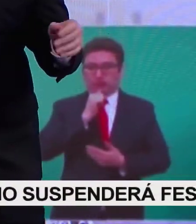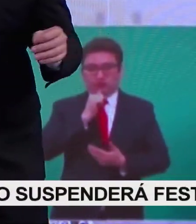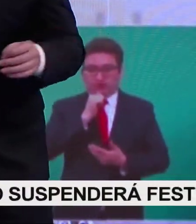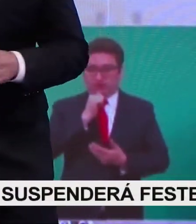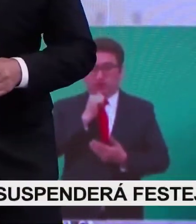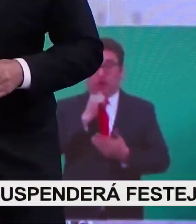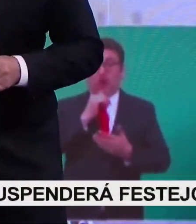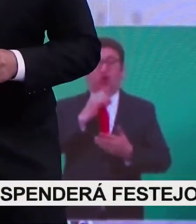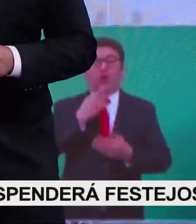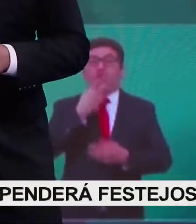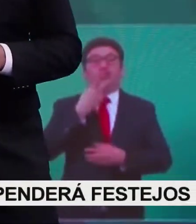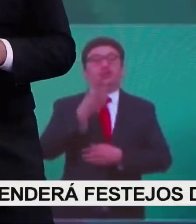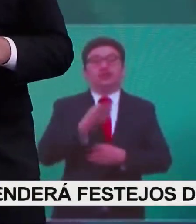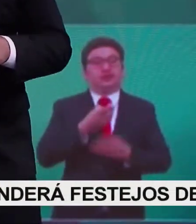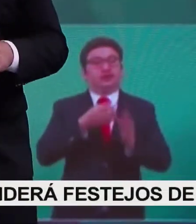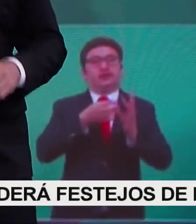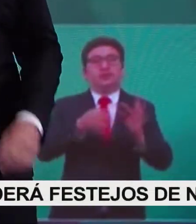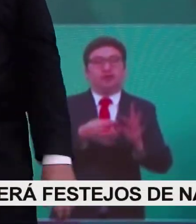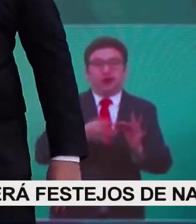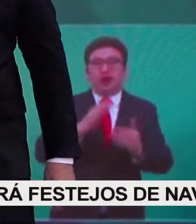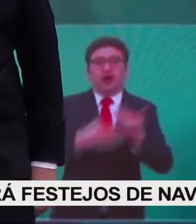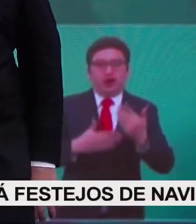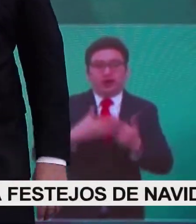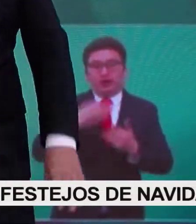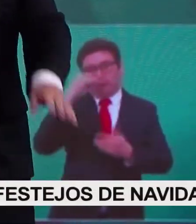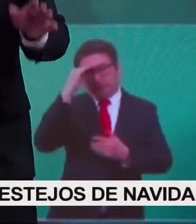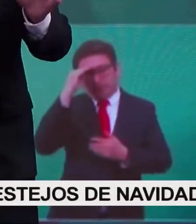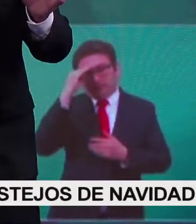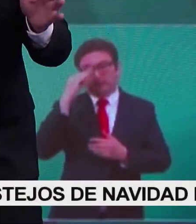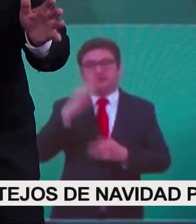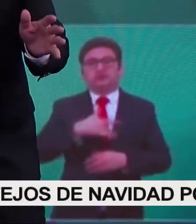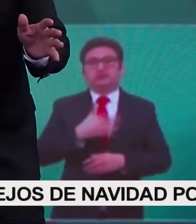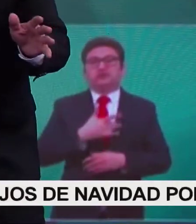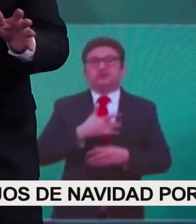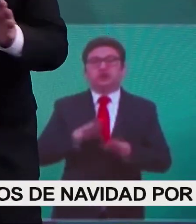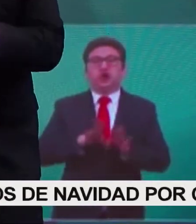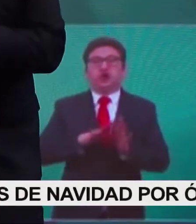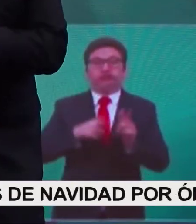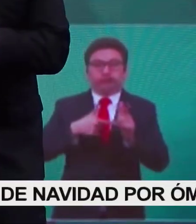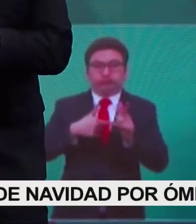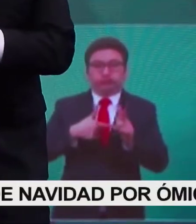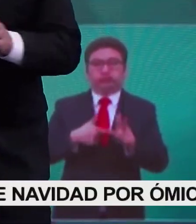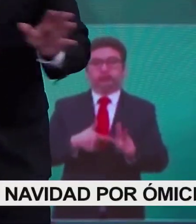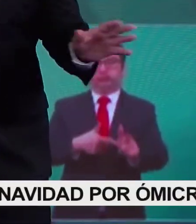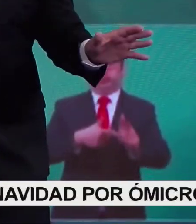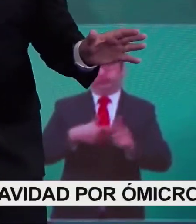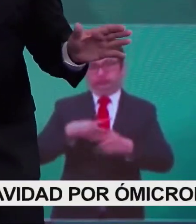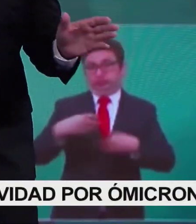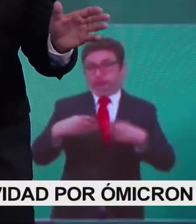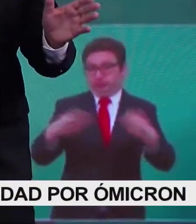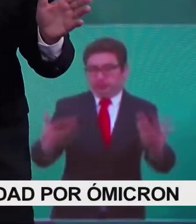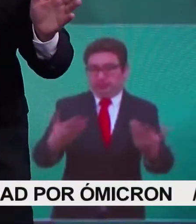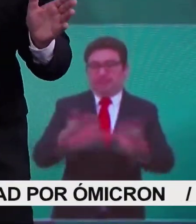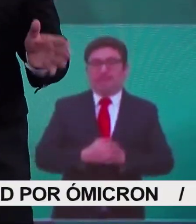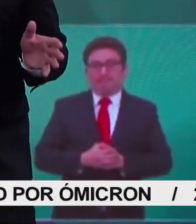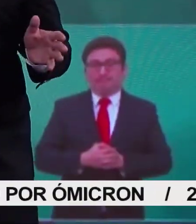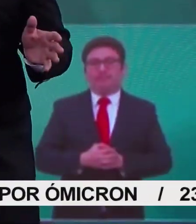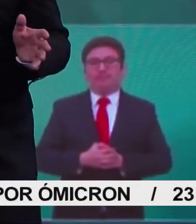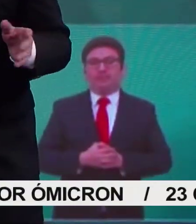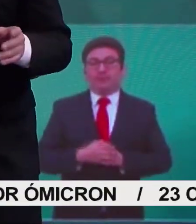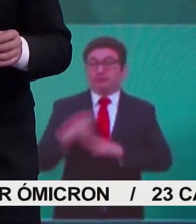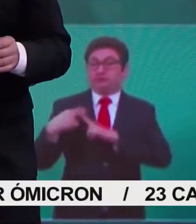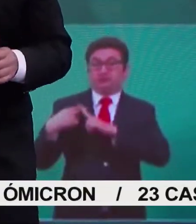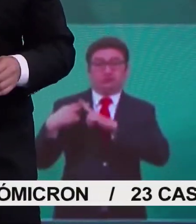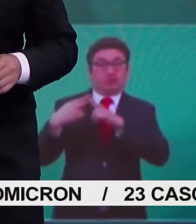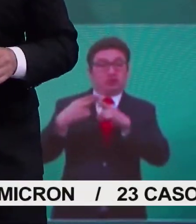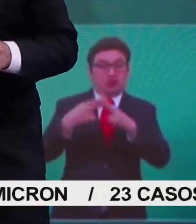y la confusión en la pandemia aquí en Al Buen Entendedor. No, no se preocupe. Esto no consiste en